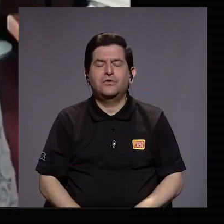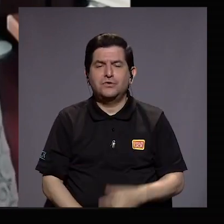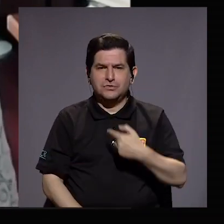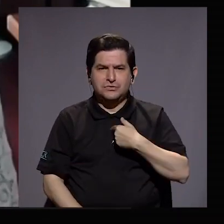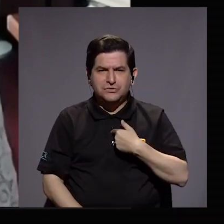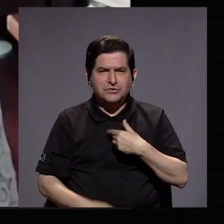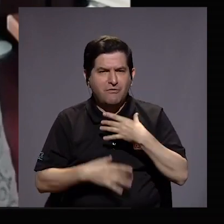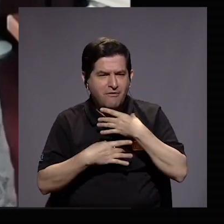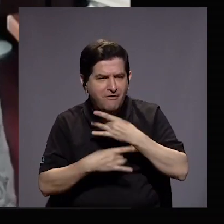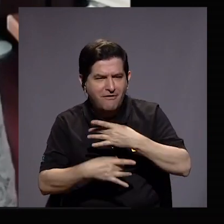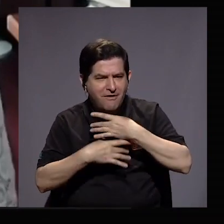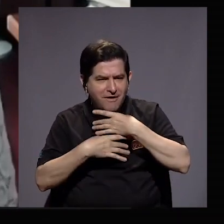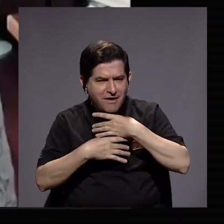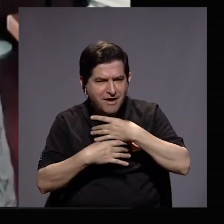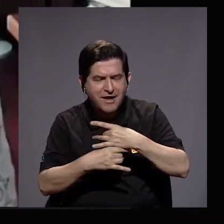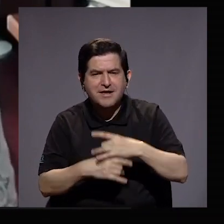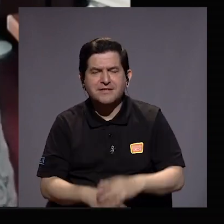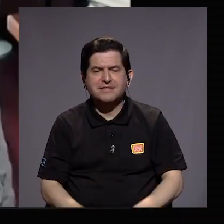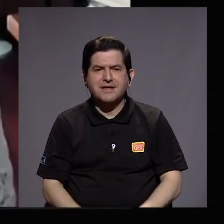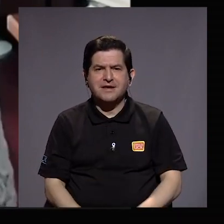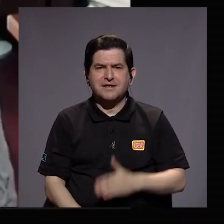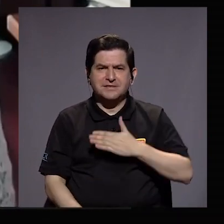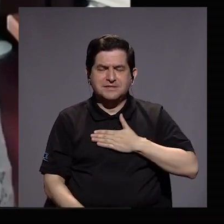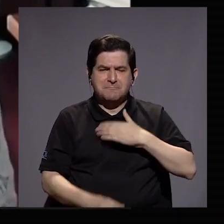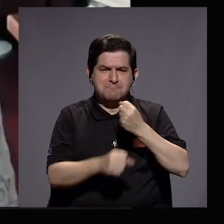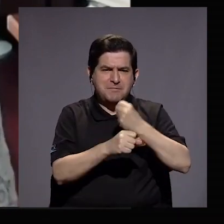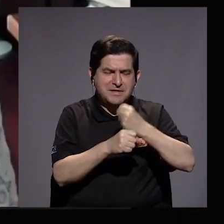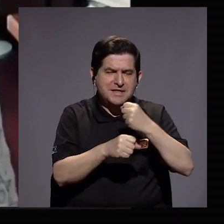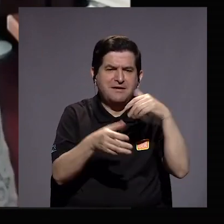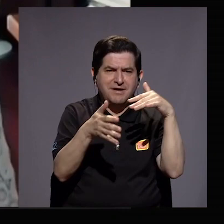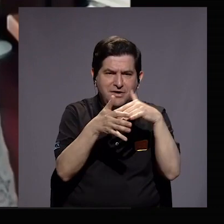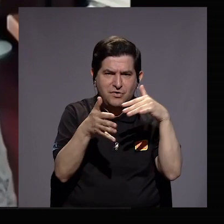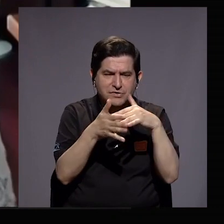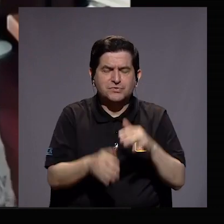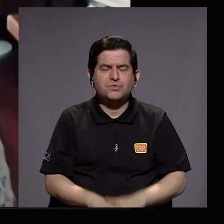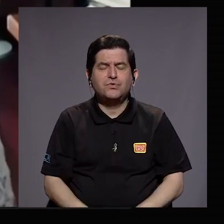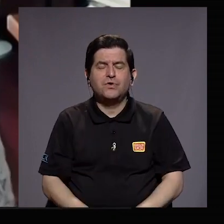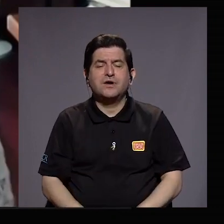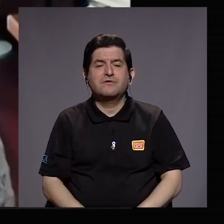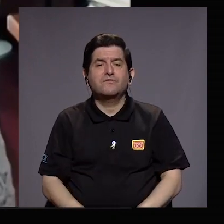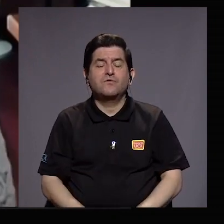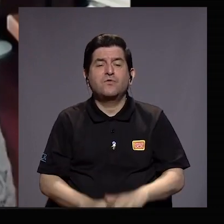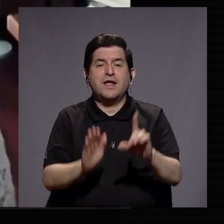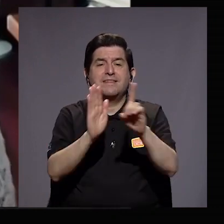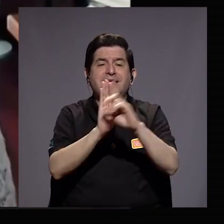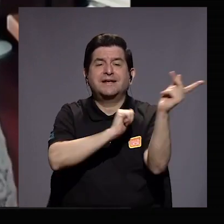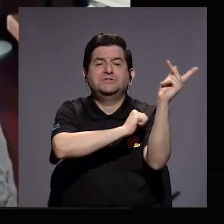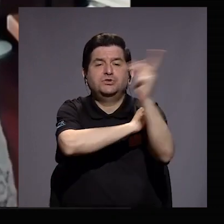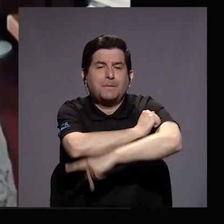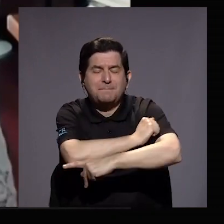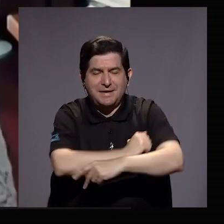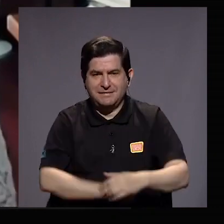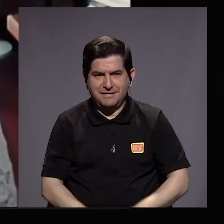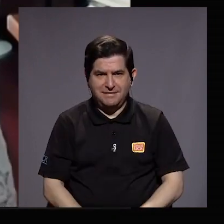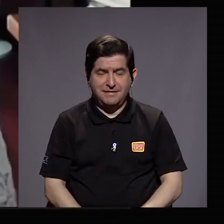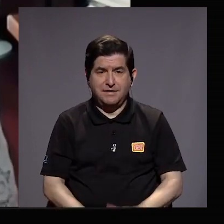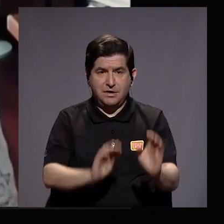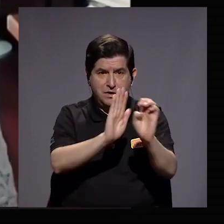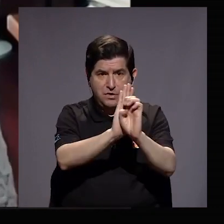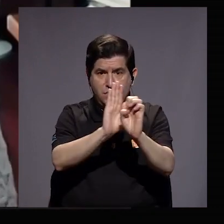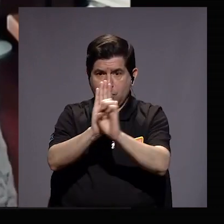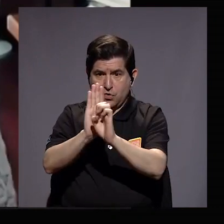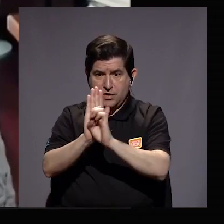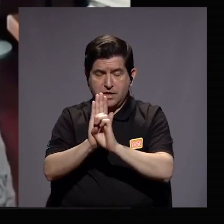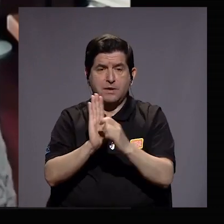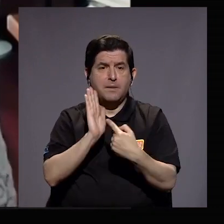por la materia a la cual yo dediqué mi trabajo, mis estudios, que fue el derecho penal, porque con los